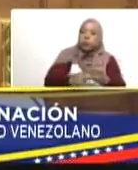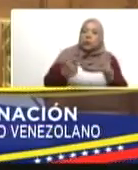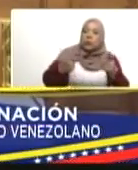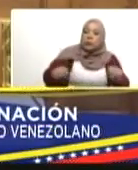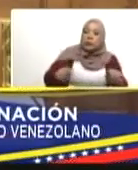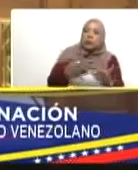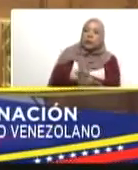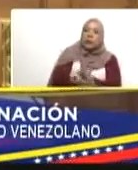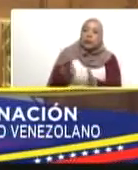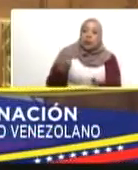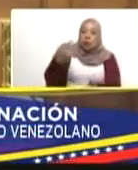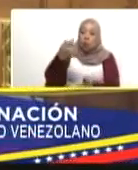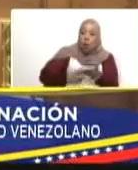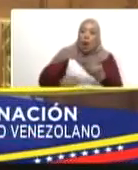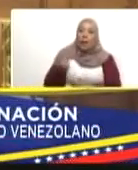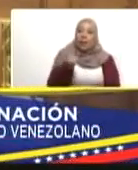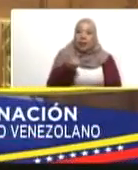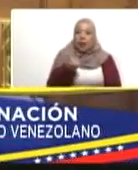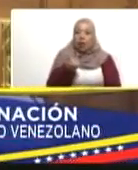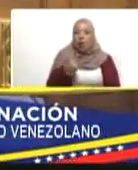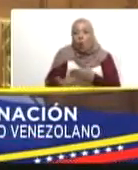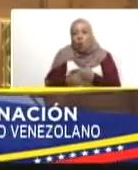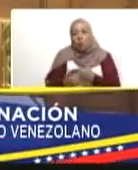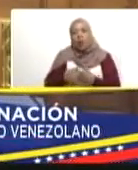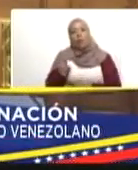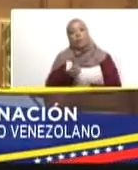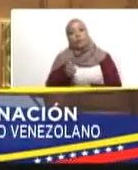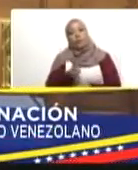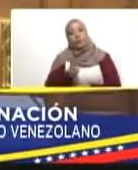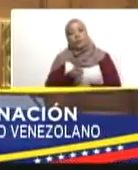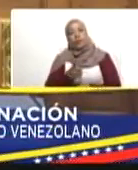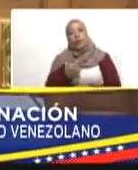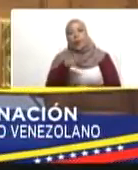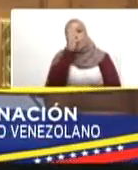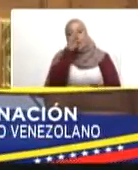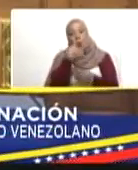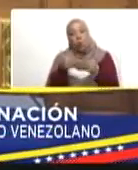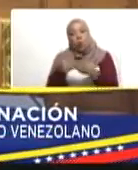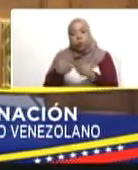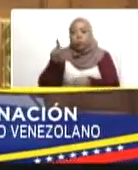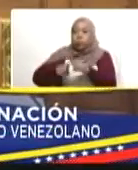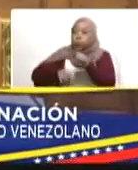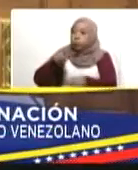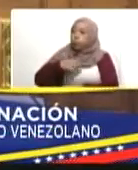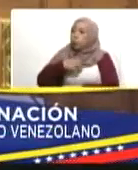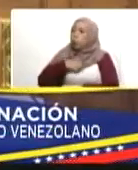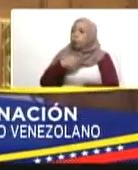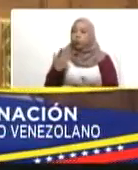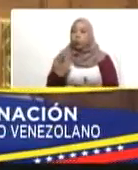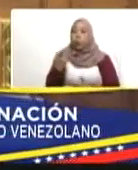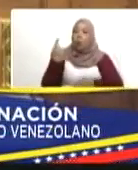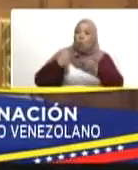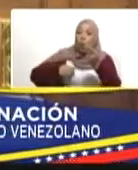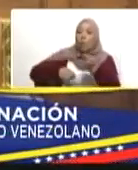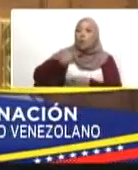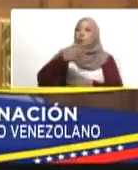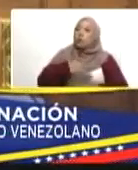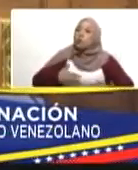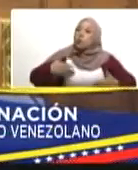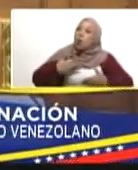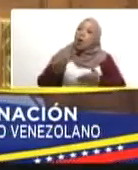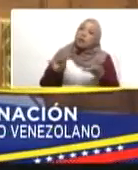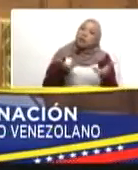contra los ingresos del país afectando la liquidez para la compra de insumos necesarios para el mercado de bienes y